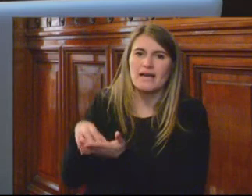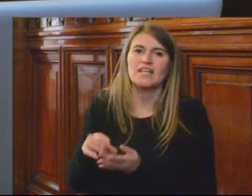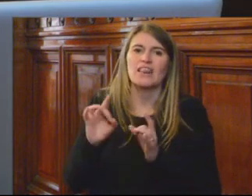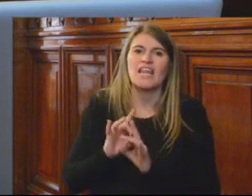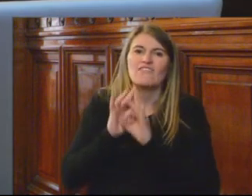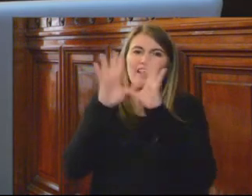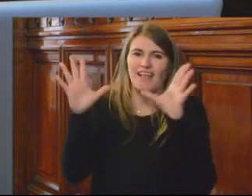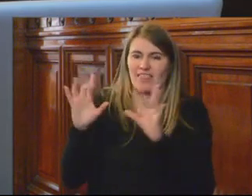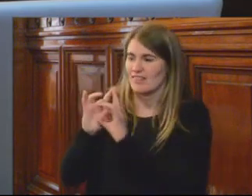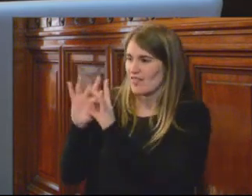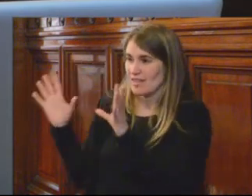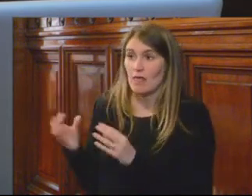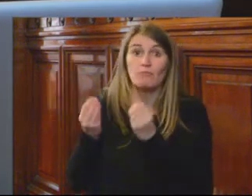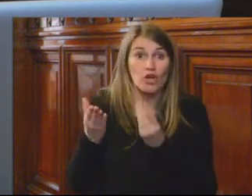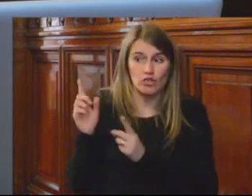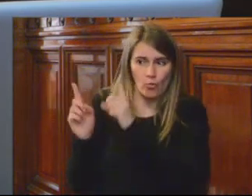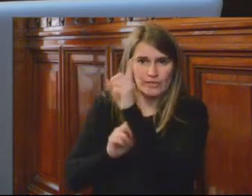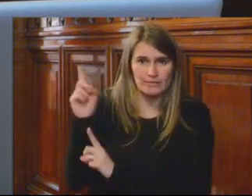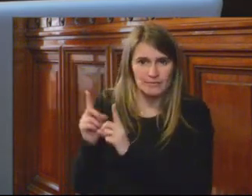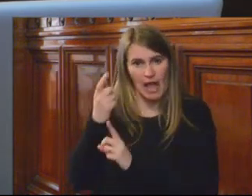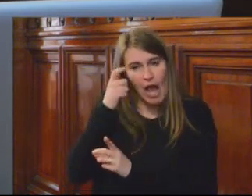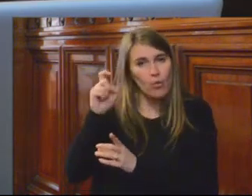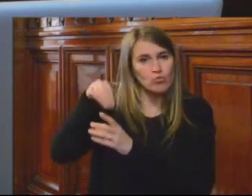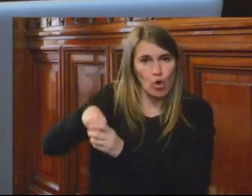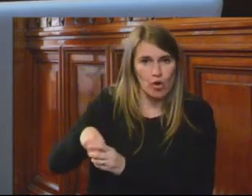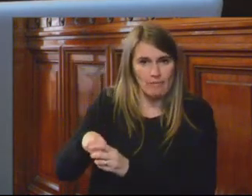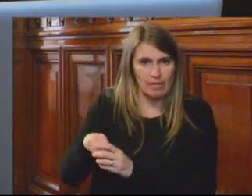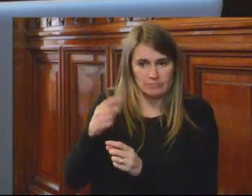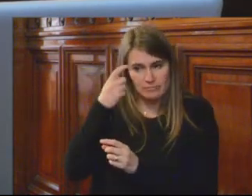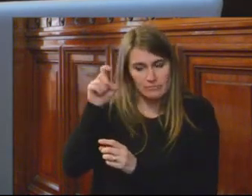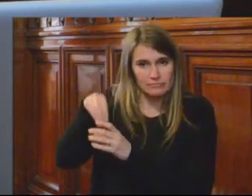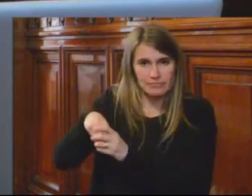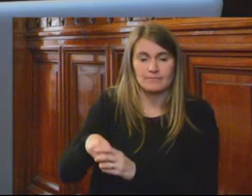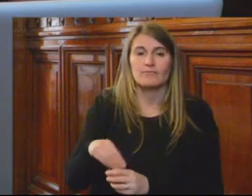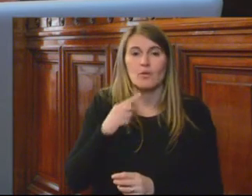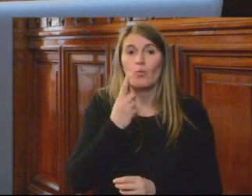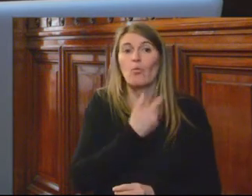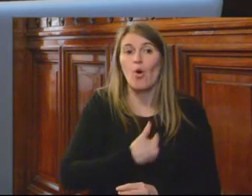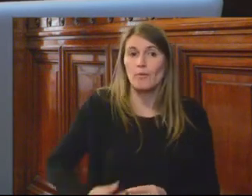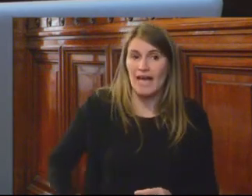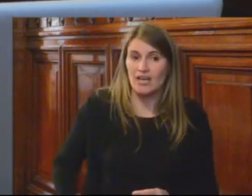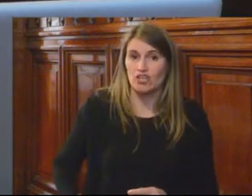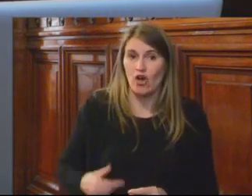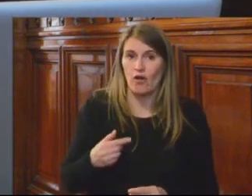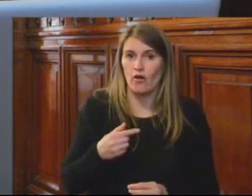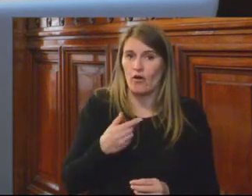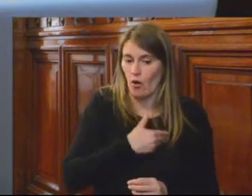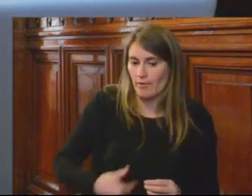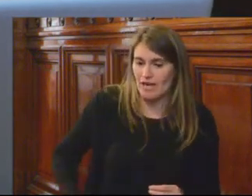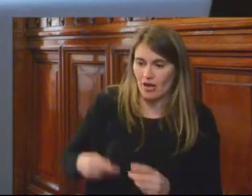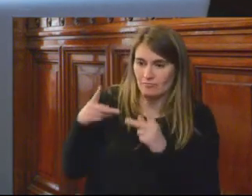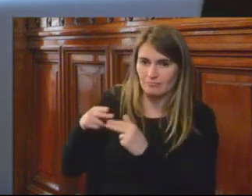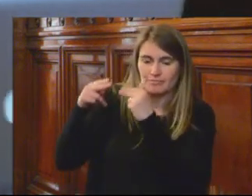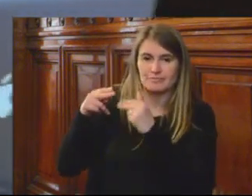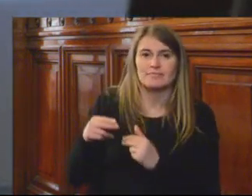Por eso, desde que nacen las universidades, son autónomas. Un gobierno no democrático restringe esos espacios. Como